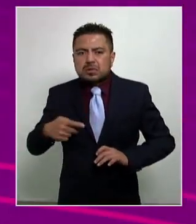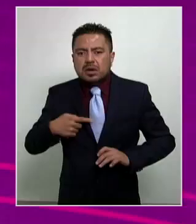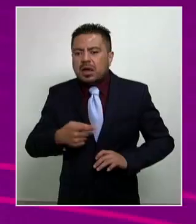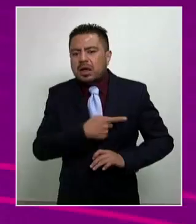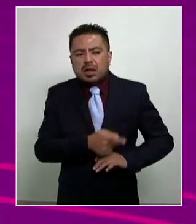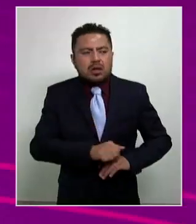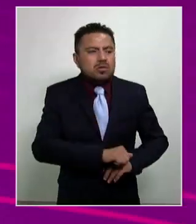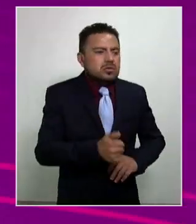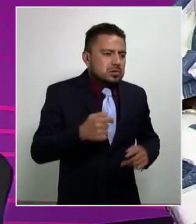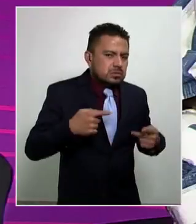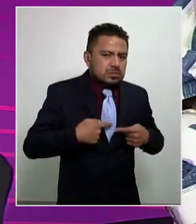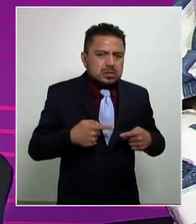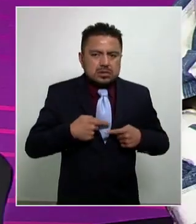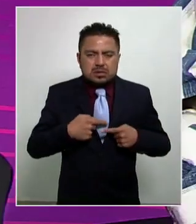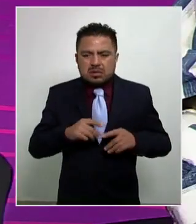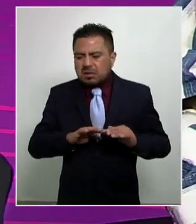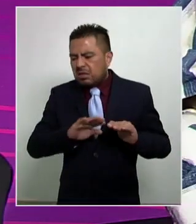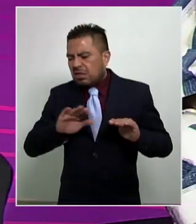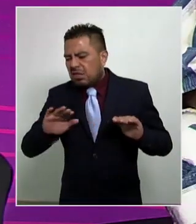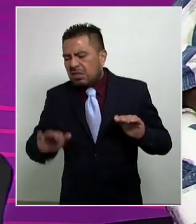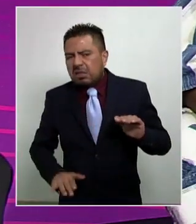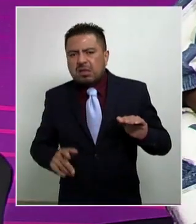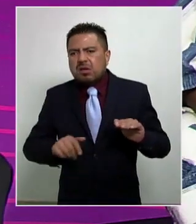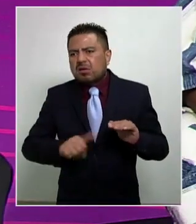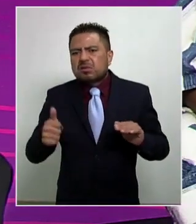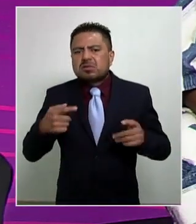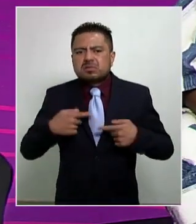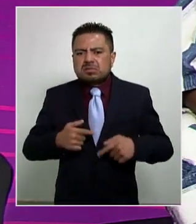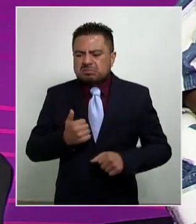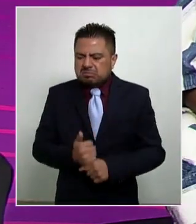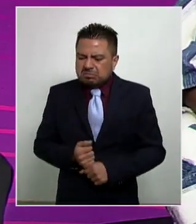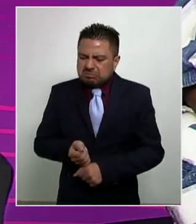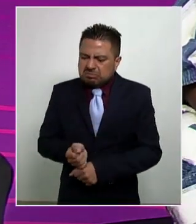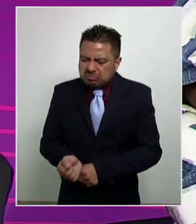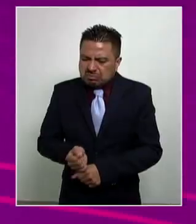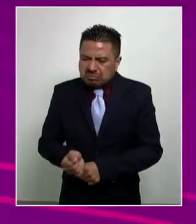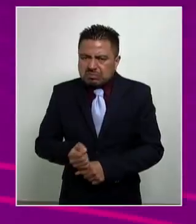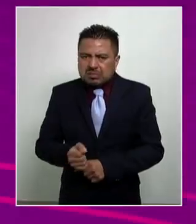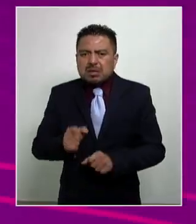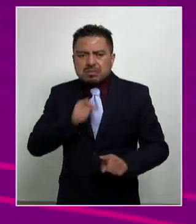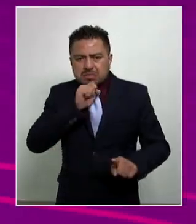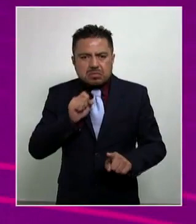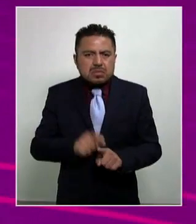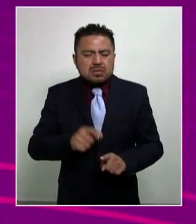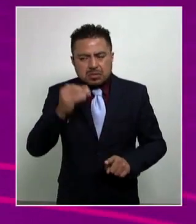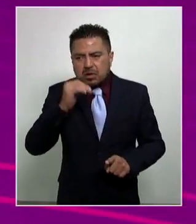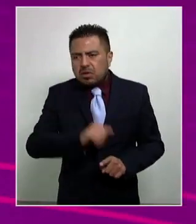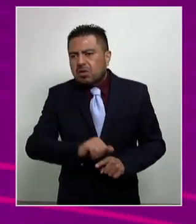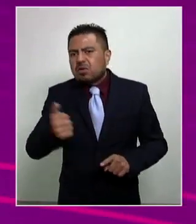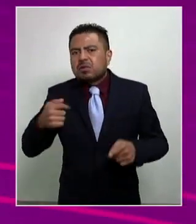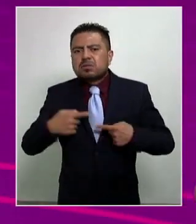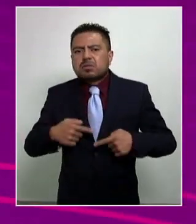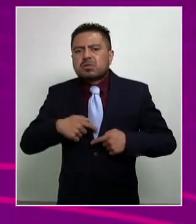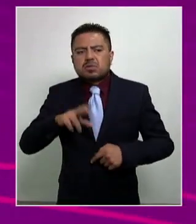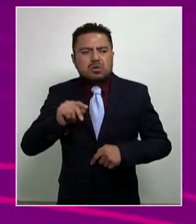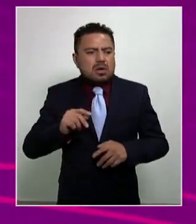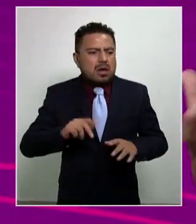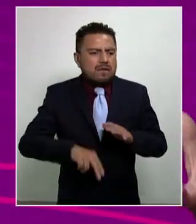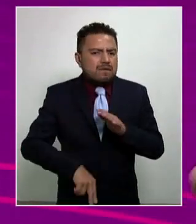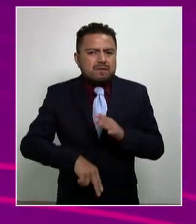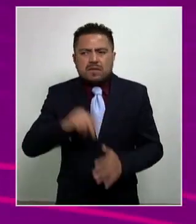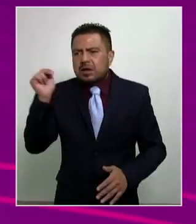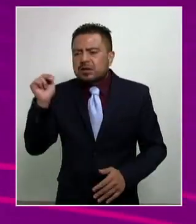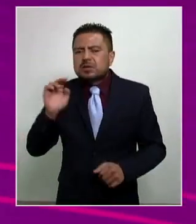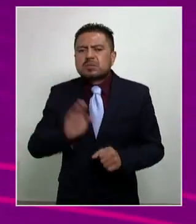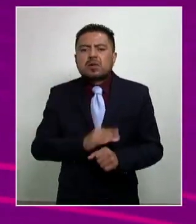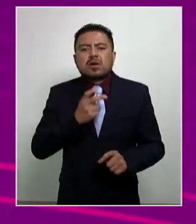a otros, subordinando a otros, explotando a otros, y al mismo tiempo que estos otros no son personas vacías, porque esa es